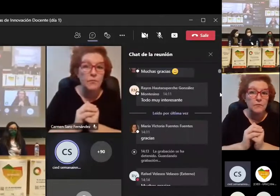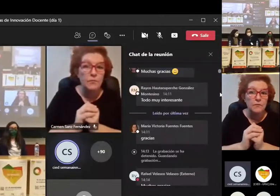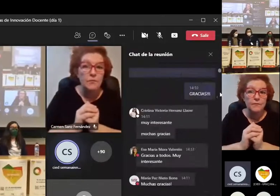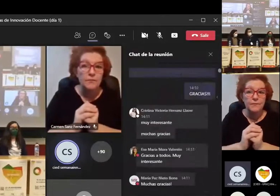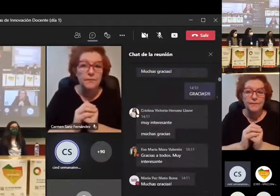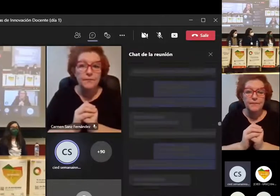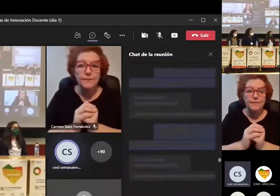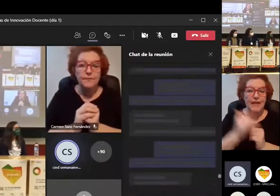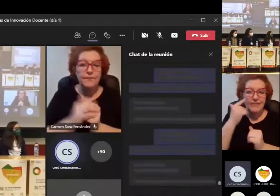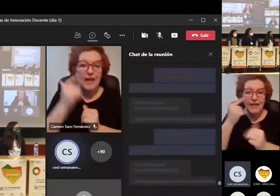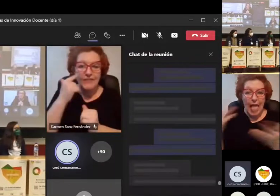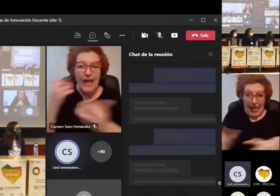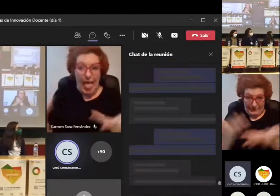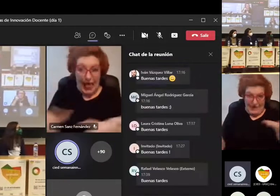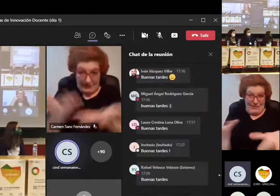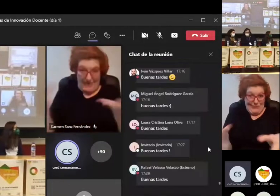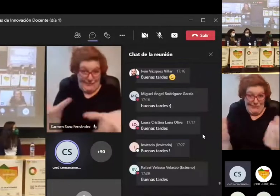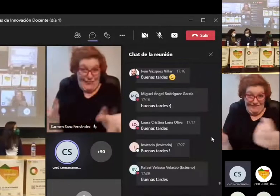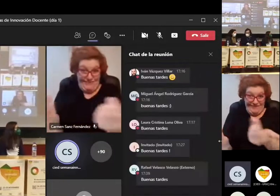¿les anima?